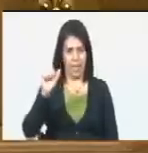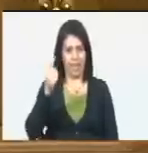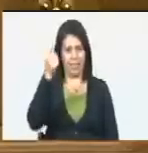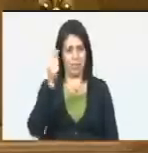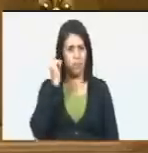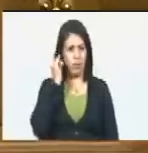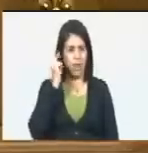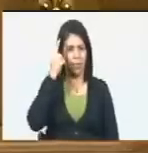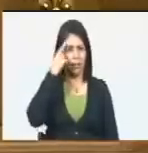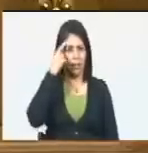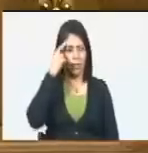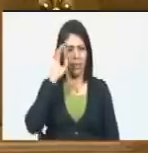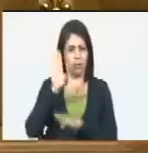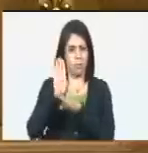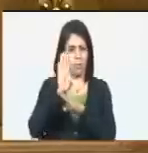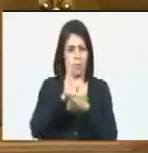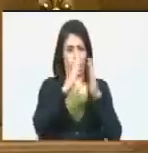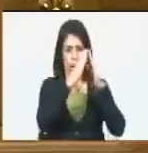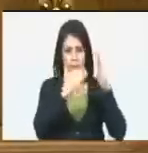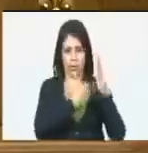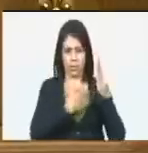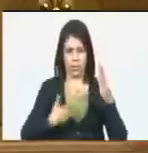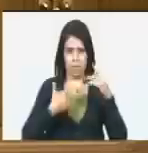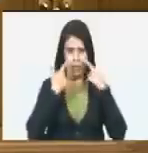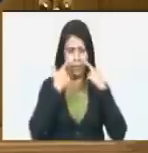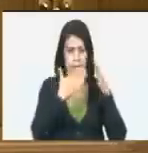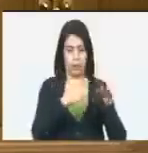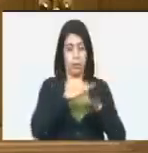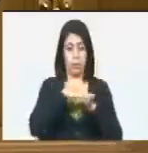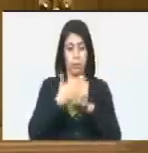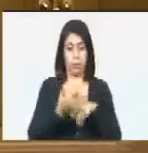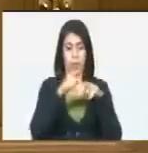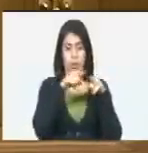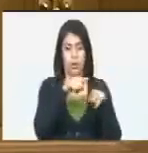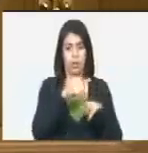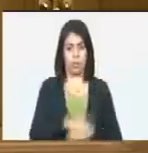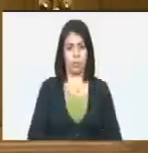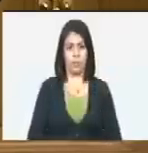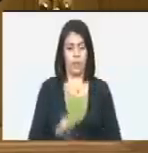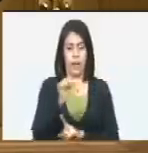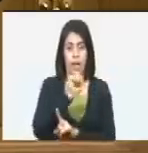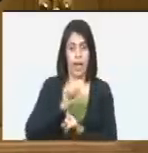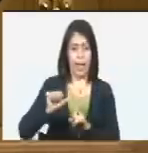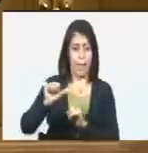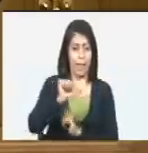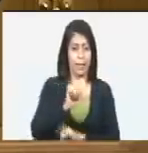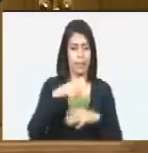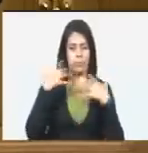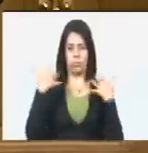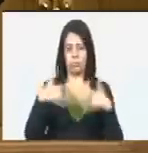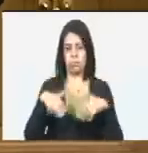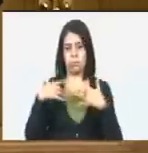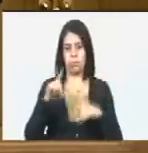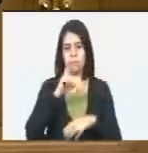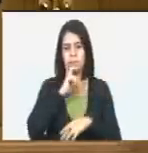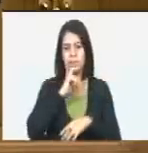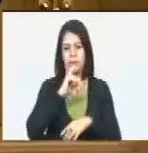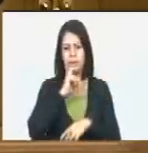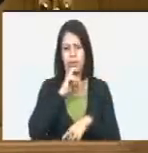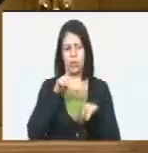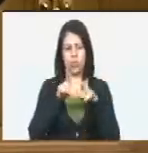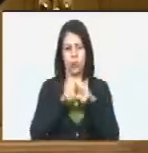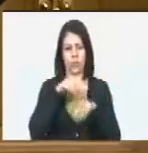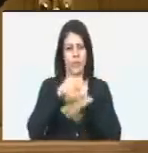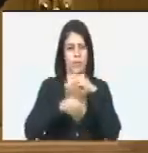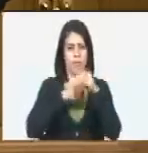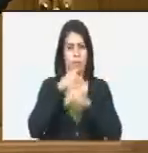proteger Miraflores. Porque el ambiente era muy pesado. Como efectivamente el siguiente día